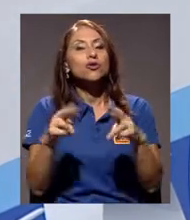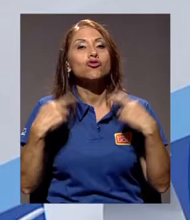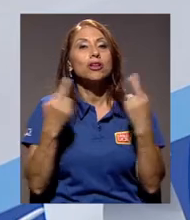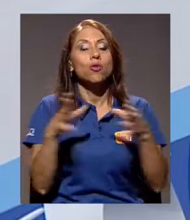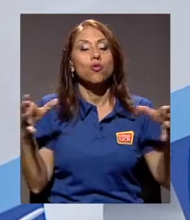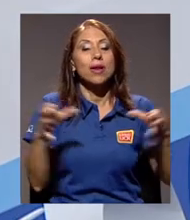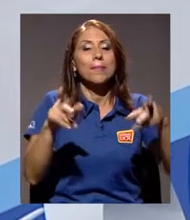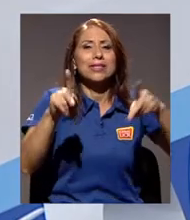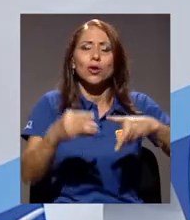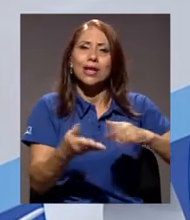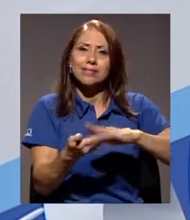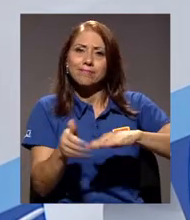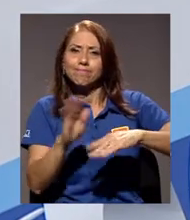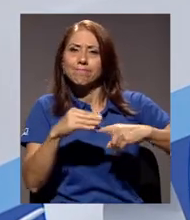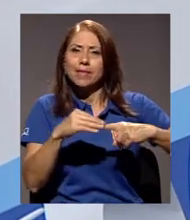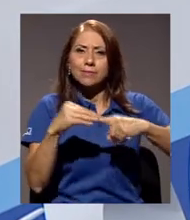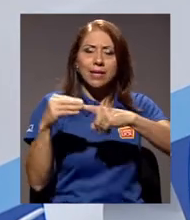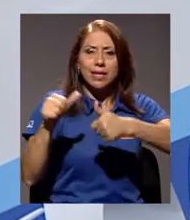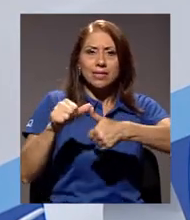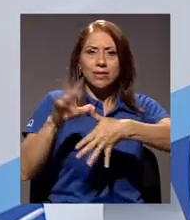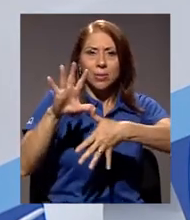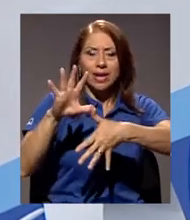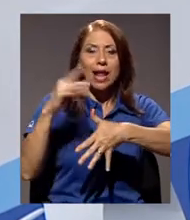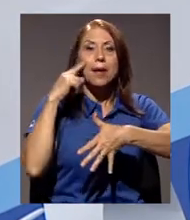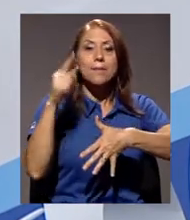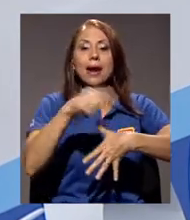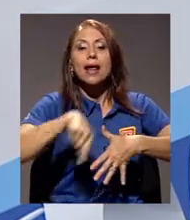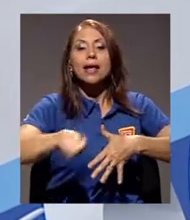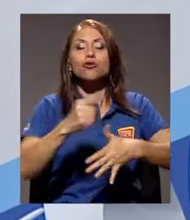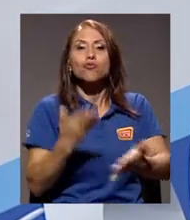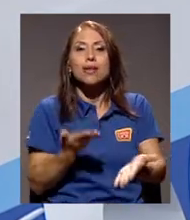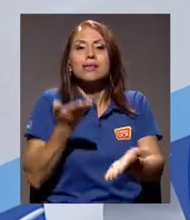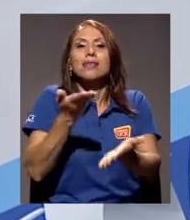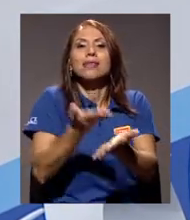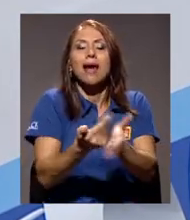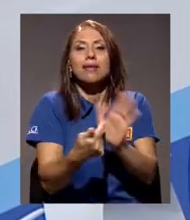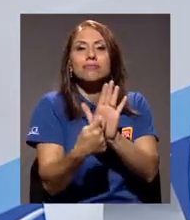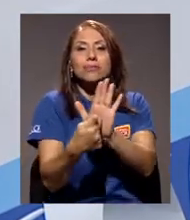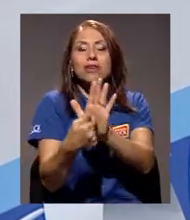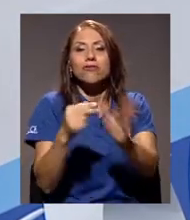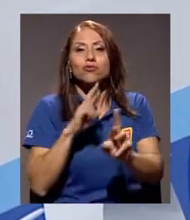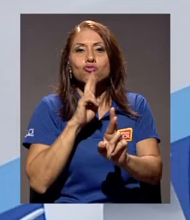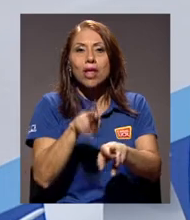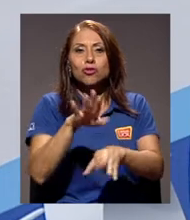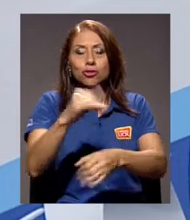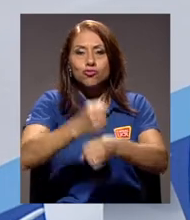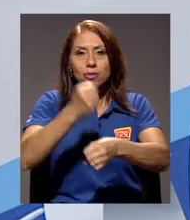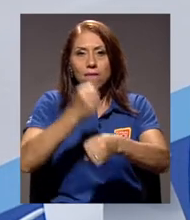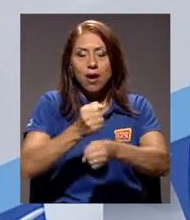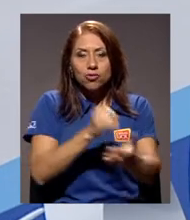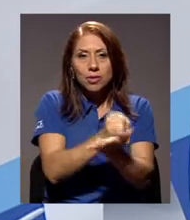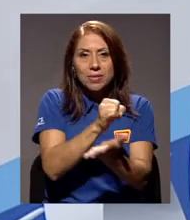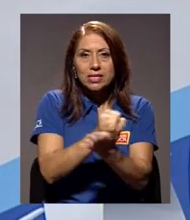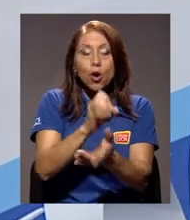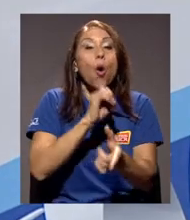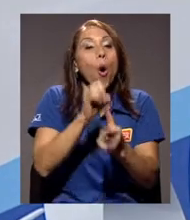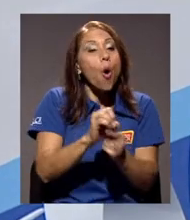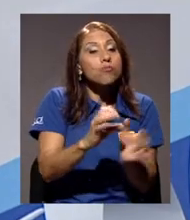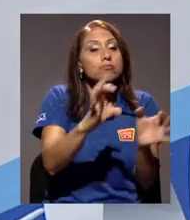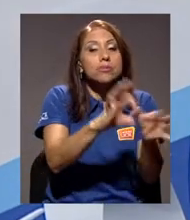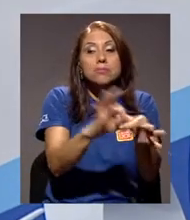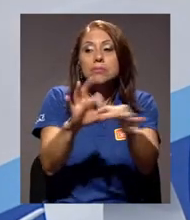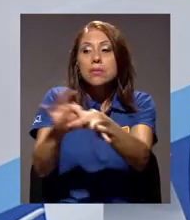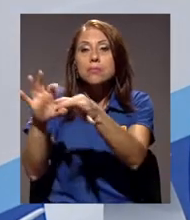expertos de toda iberoamérica para tras presentar resultados sus trabajos de investigación experiencias de vinculación con distintos sectores